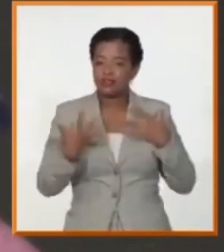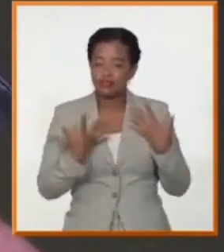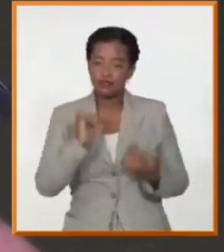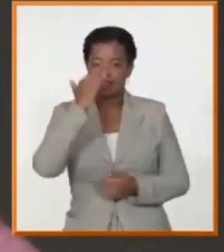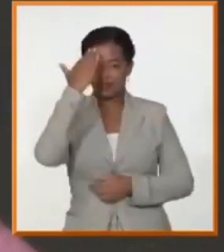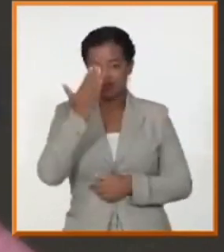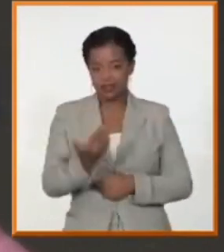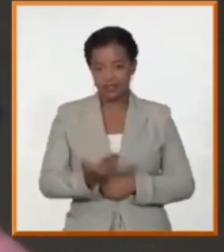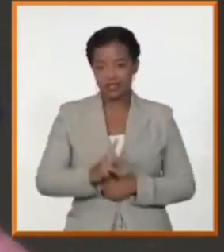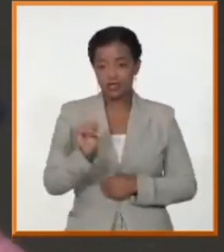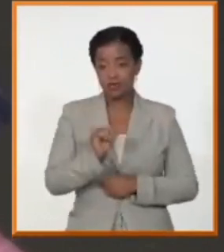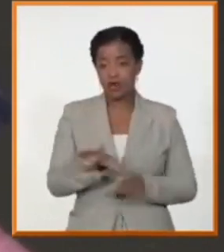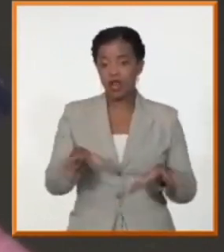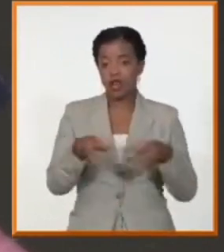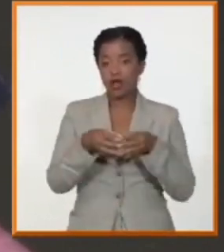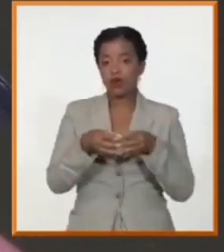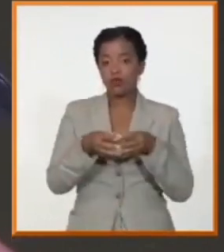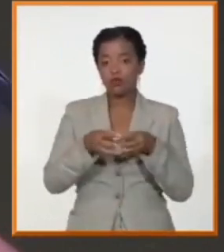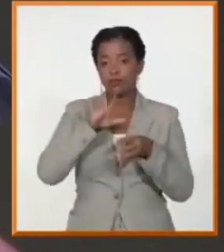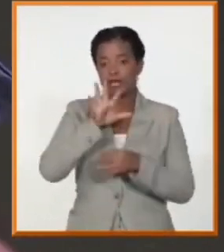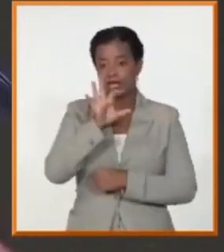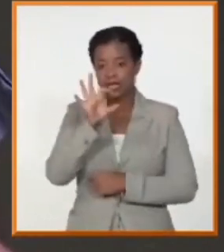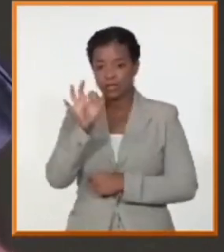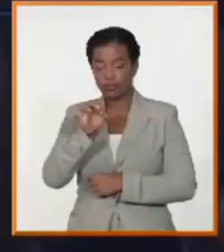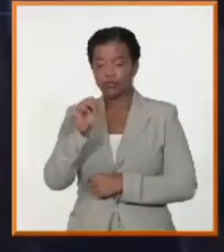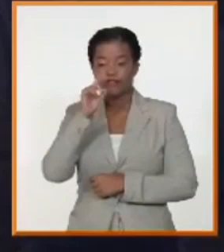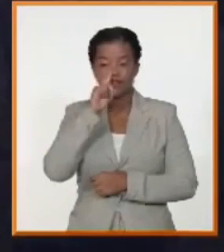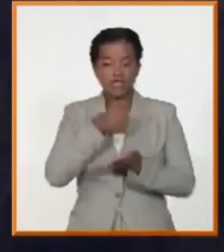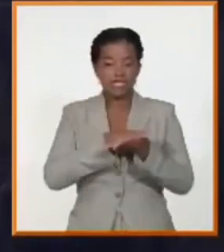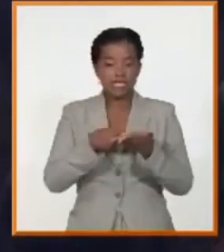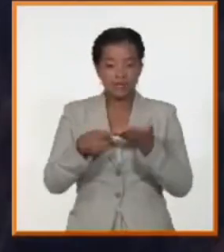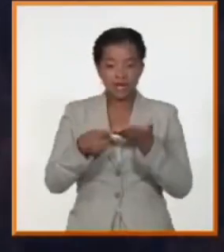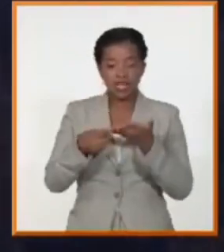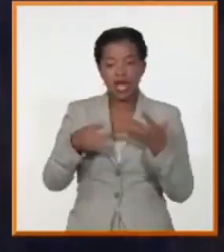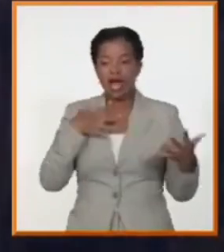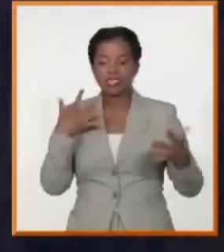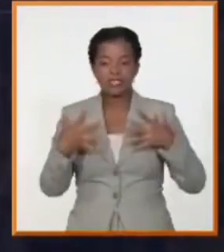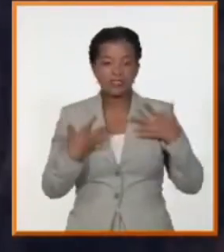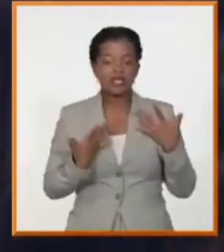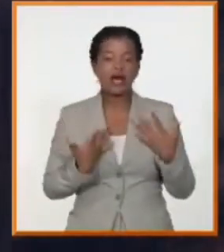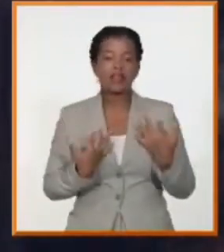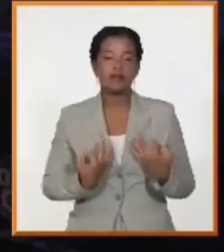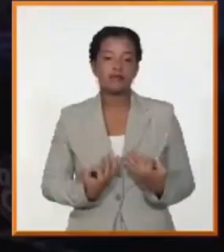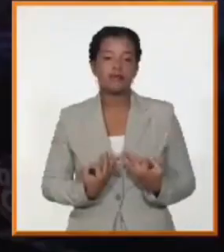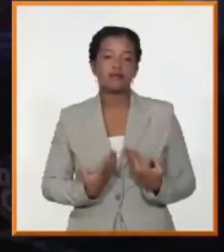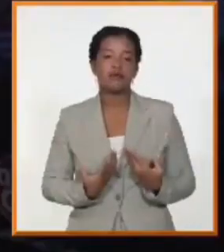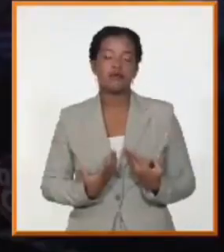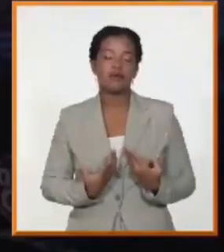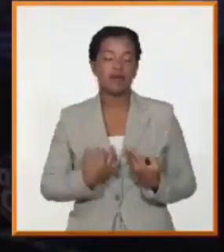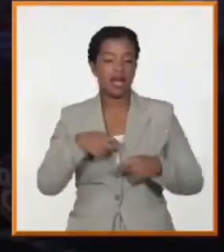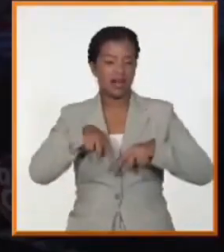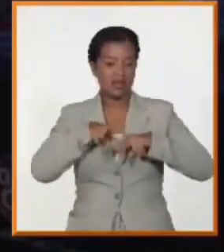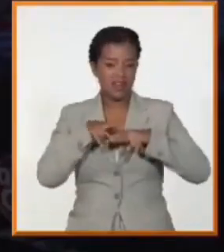mucho. Y el Club 500, que ahora este fin de semana estamos con las actividades del Festival Un Puente hacia La Habana, ya va a ser un